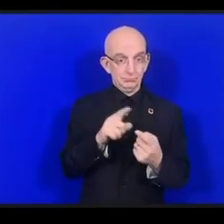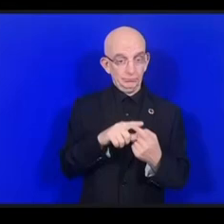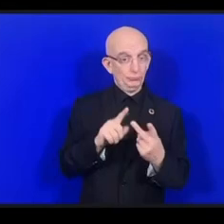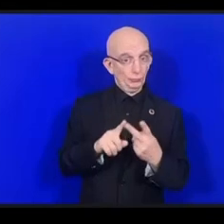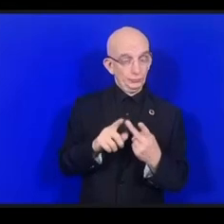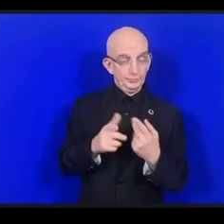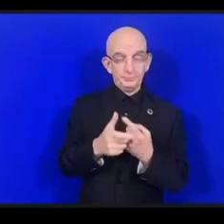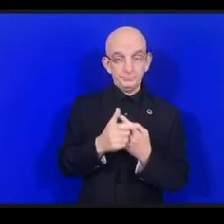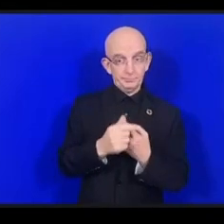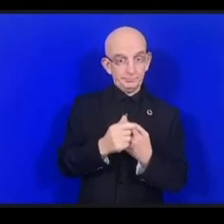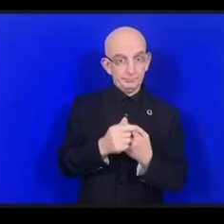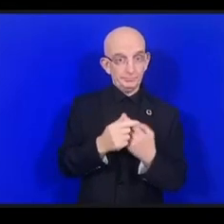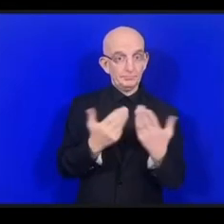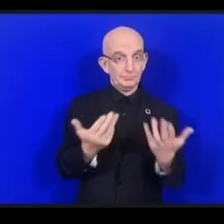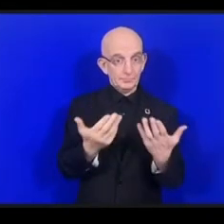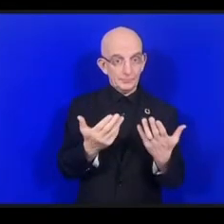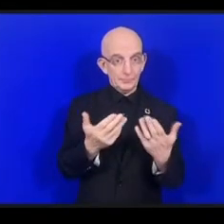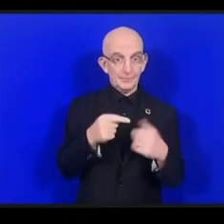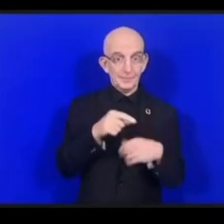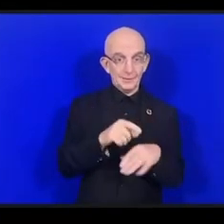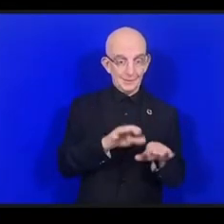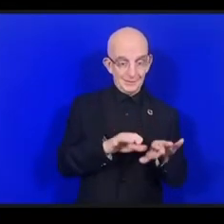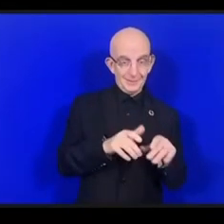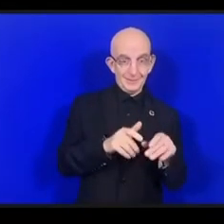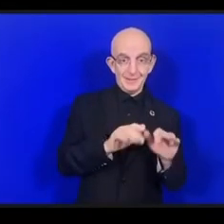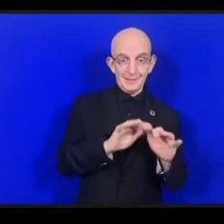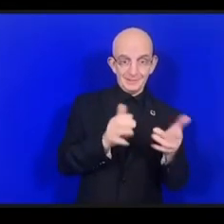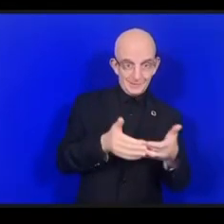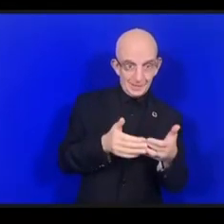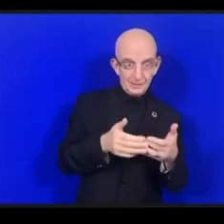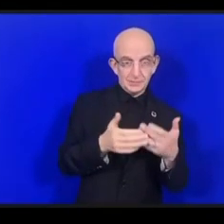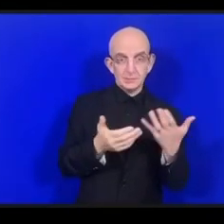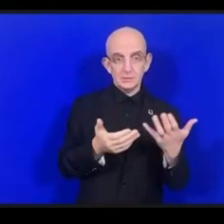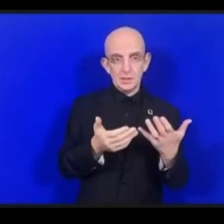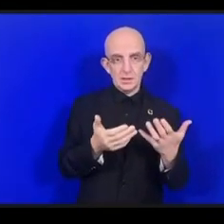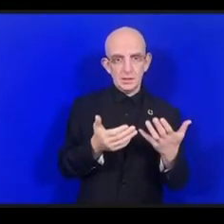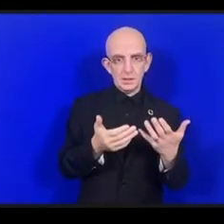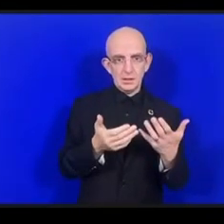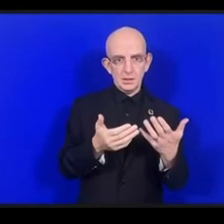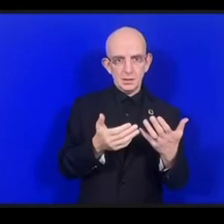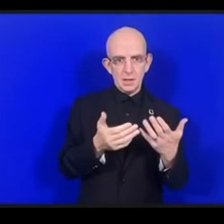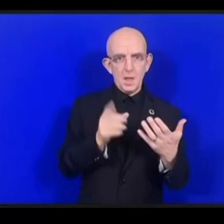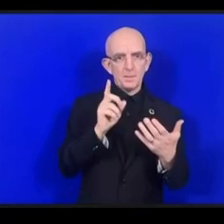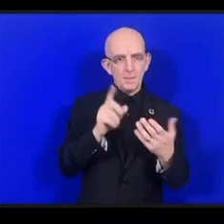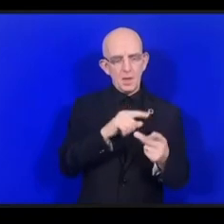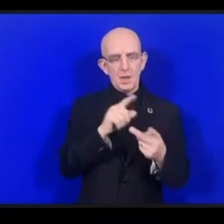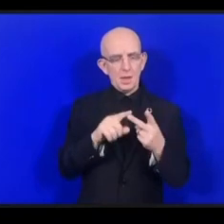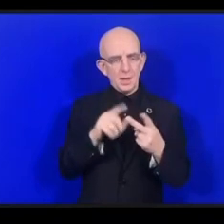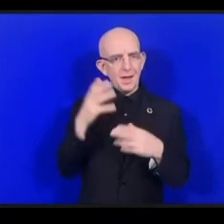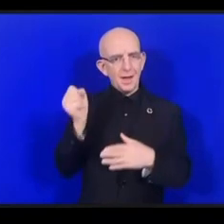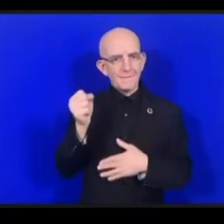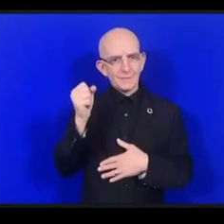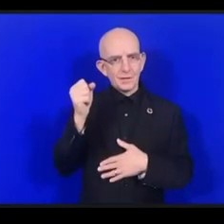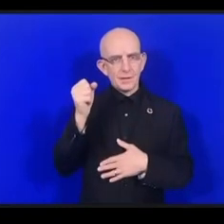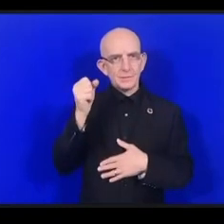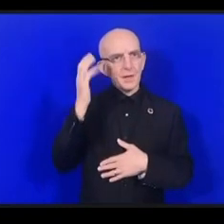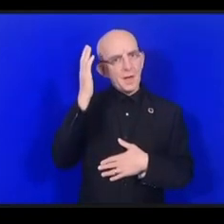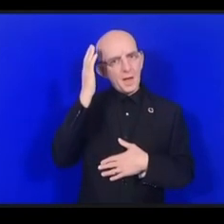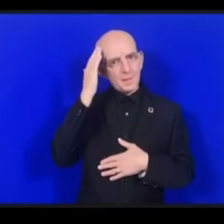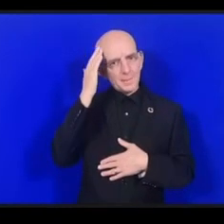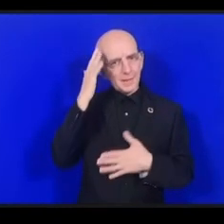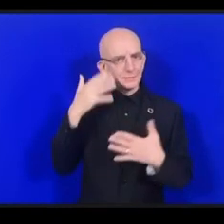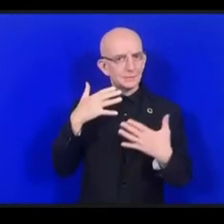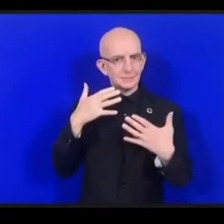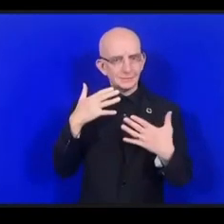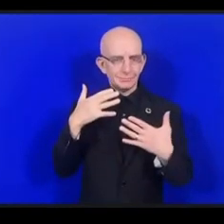tienen tienen tanto discapacidad mentales como de otro nivel compin